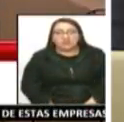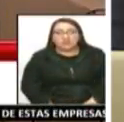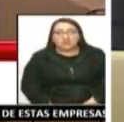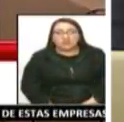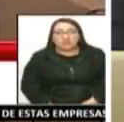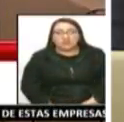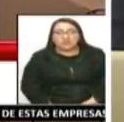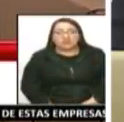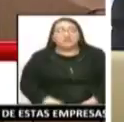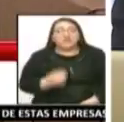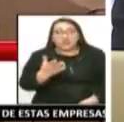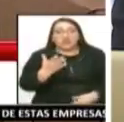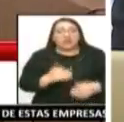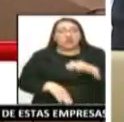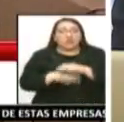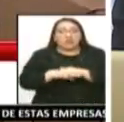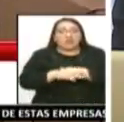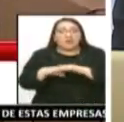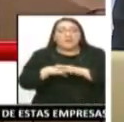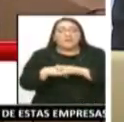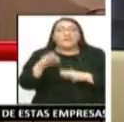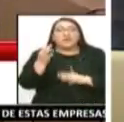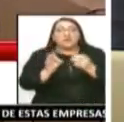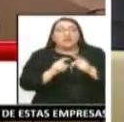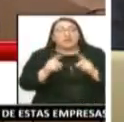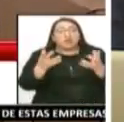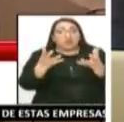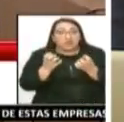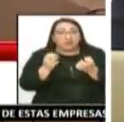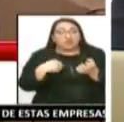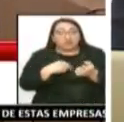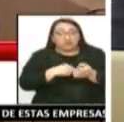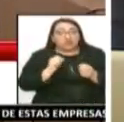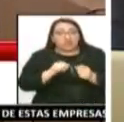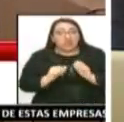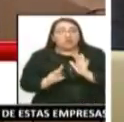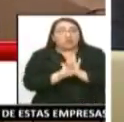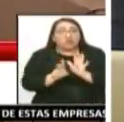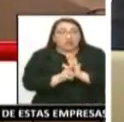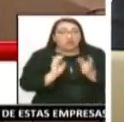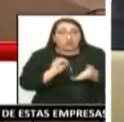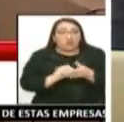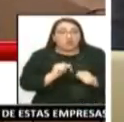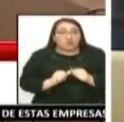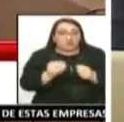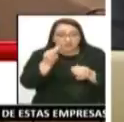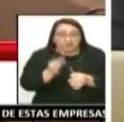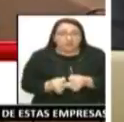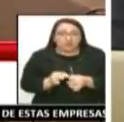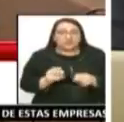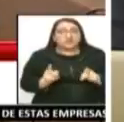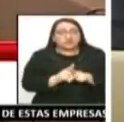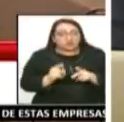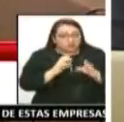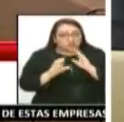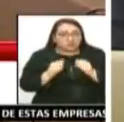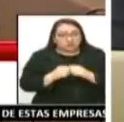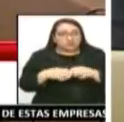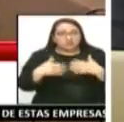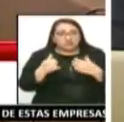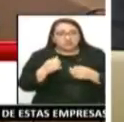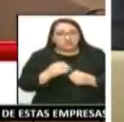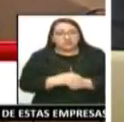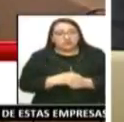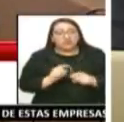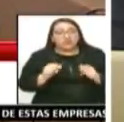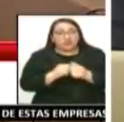indicarte, José, que el congresista Arana pues precisamente cuestionó que se venga